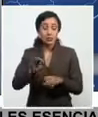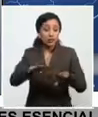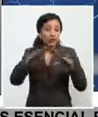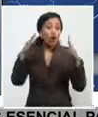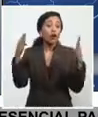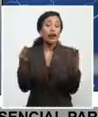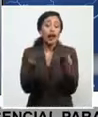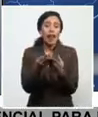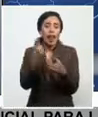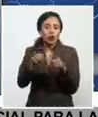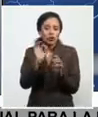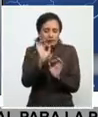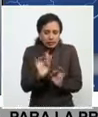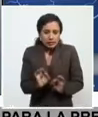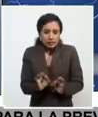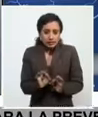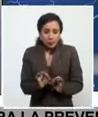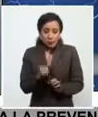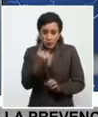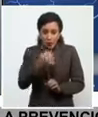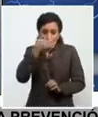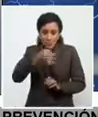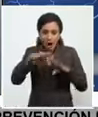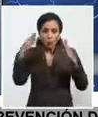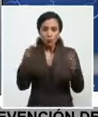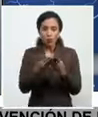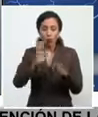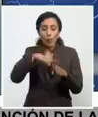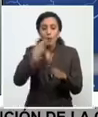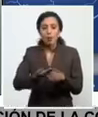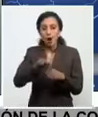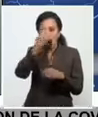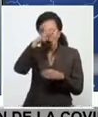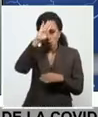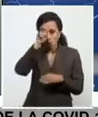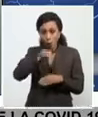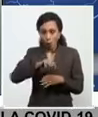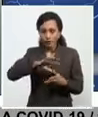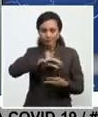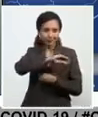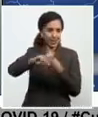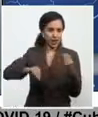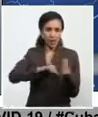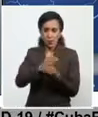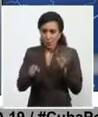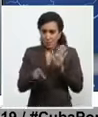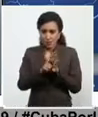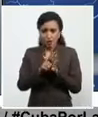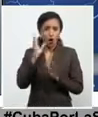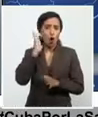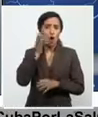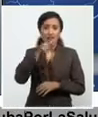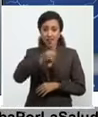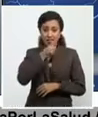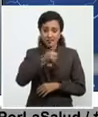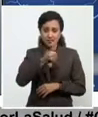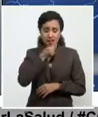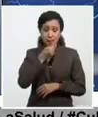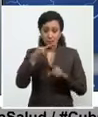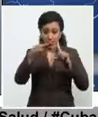particular, o sea, del mundo hacia lo que sucede en Cuba. Hoy fue de manera diferente y comenzó esta conferencia de prensa